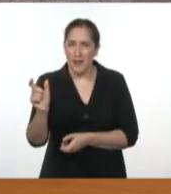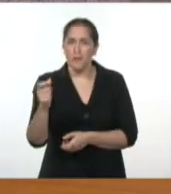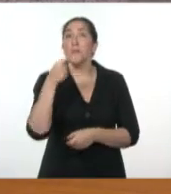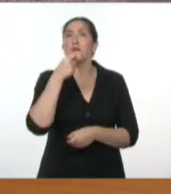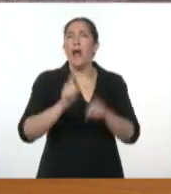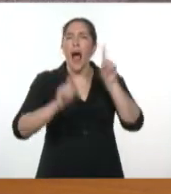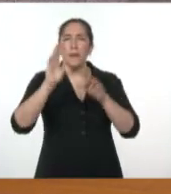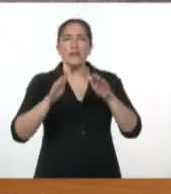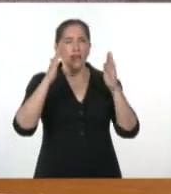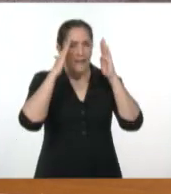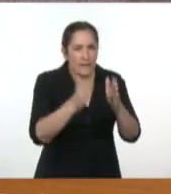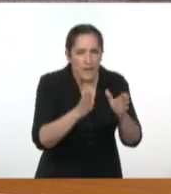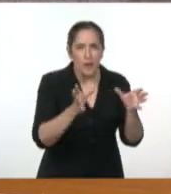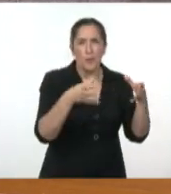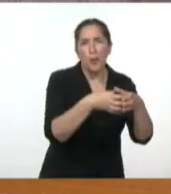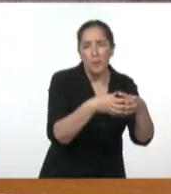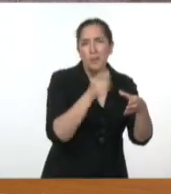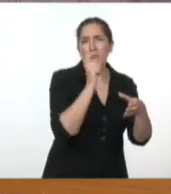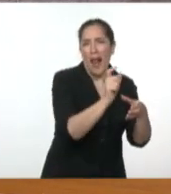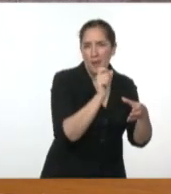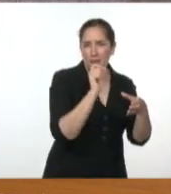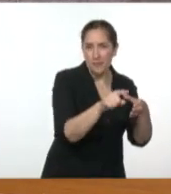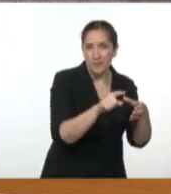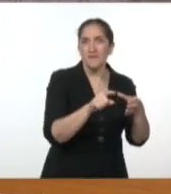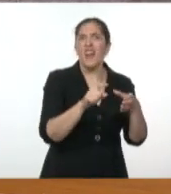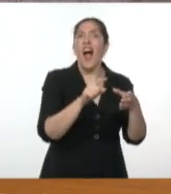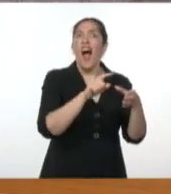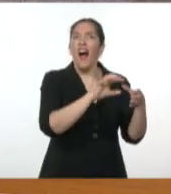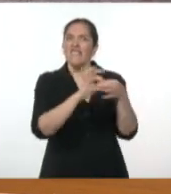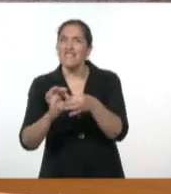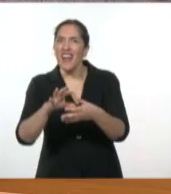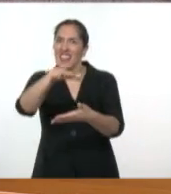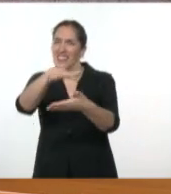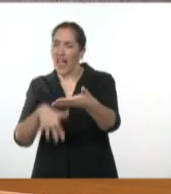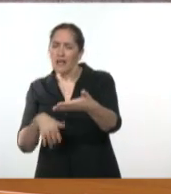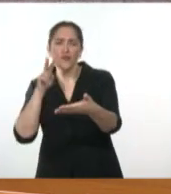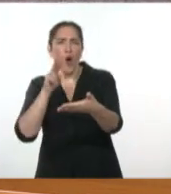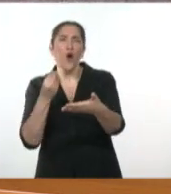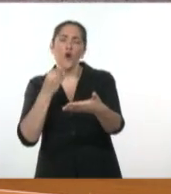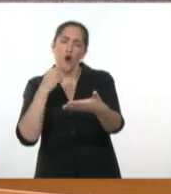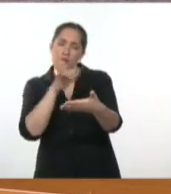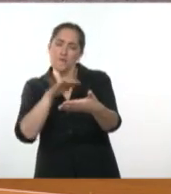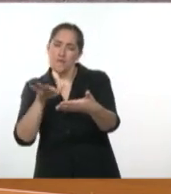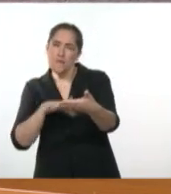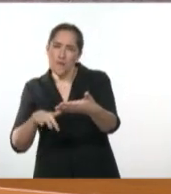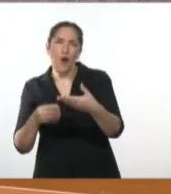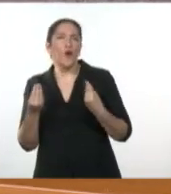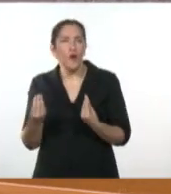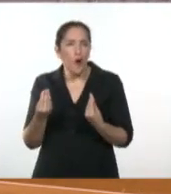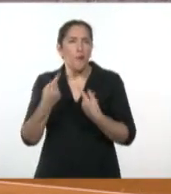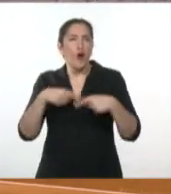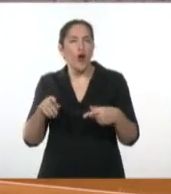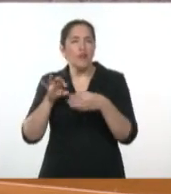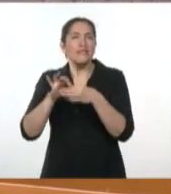ellas, pero la mayoría de las veces las trabajamos dentro de los textos. Claro. Para ver cómo aparecen las cargas emotivas, cómo